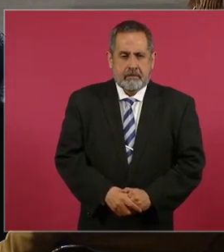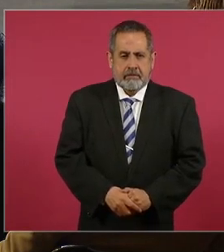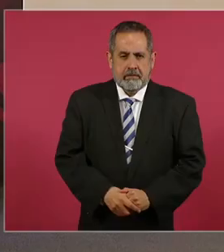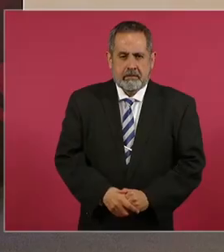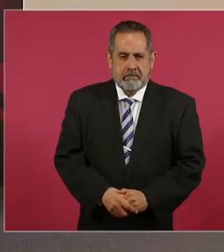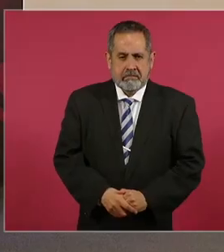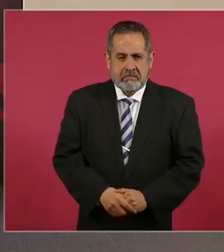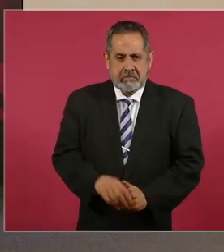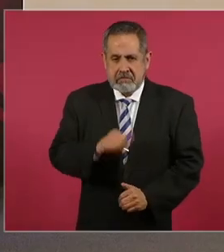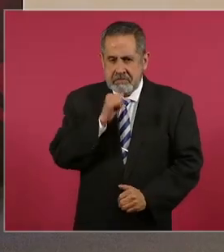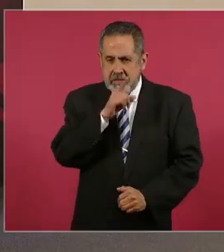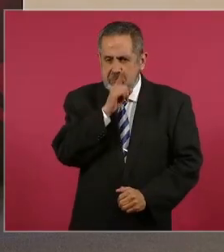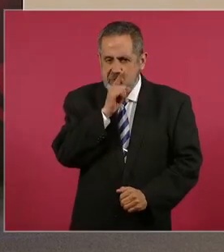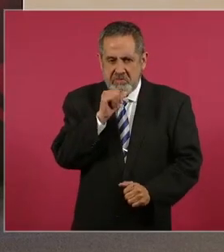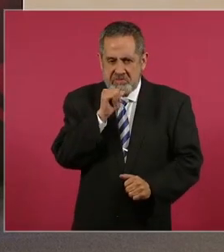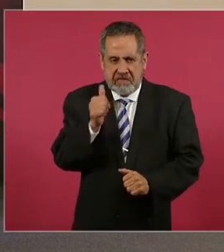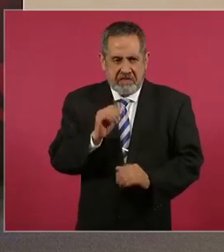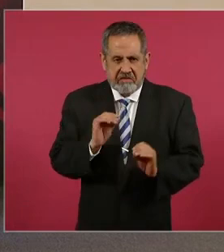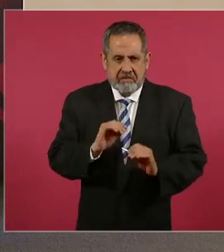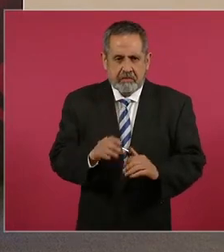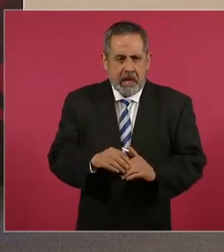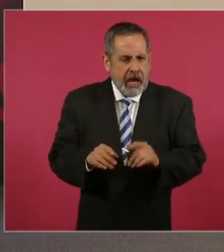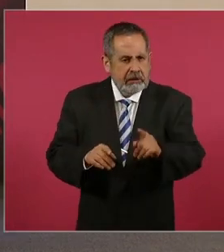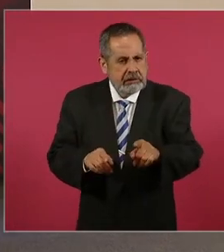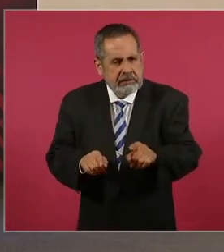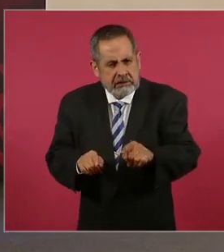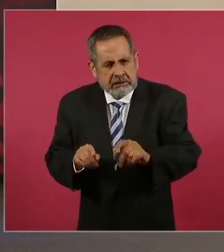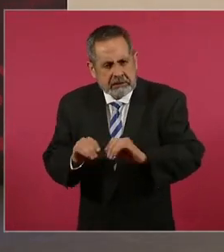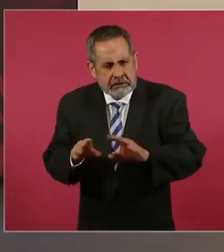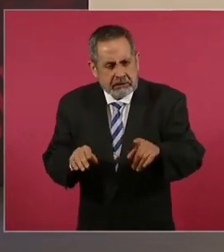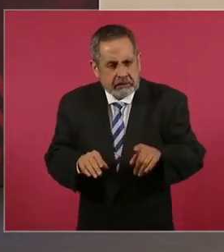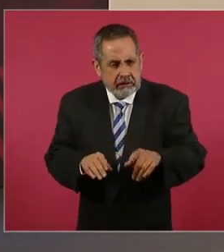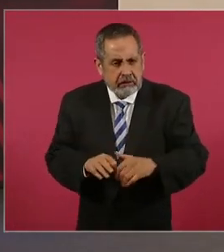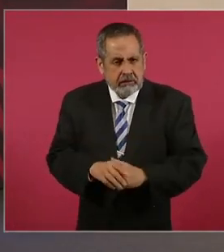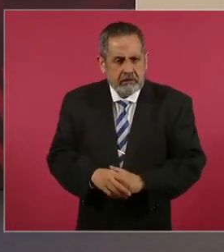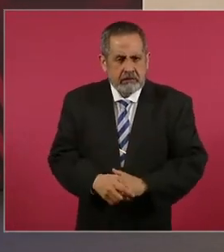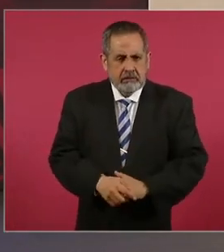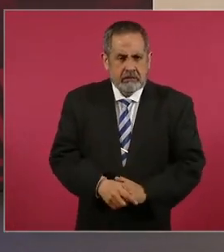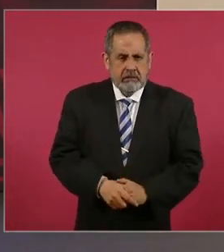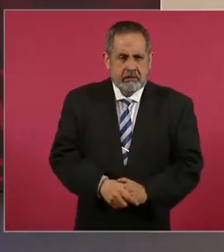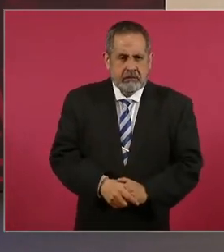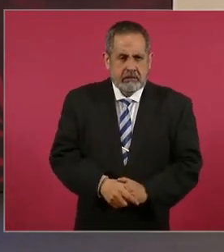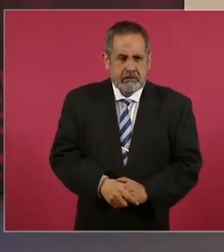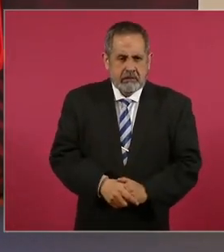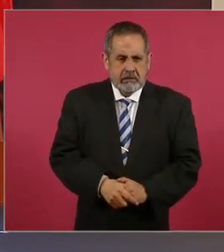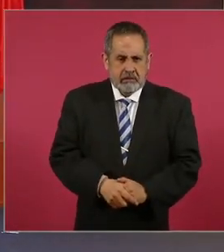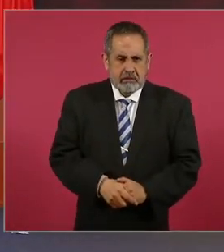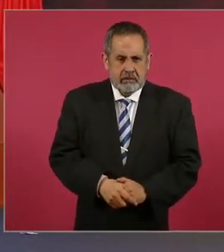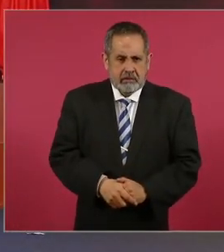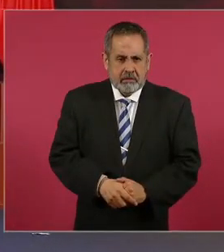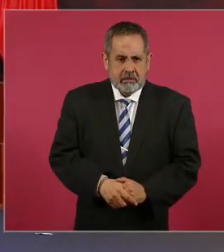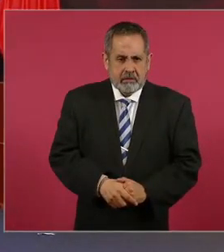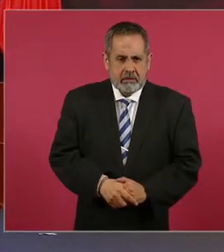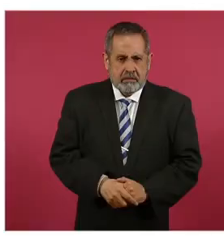No hay nada ahí. ¿Ah, sí? Manolo.